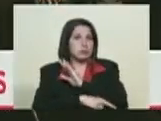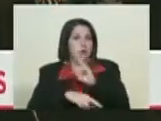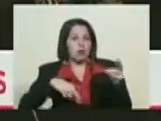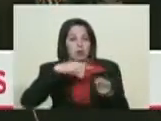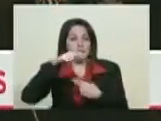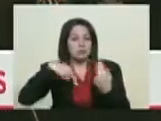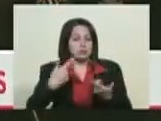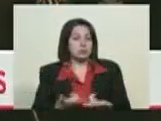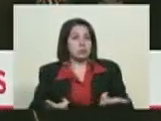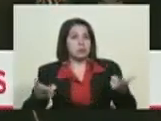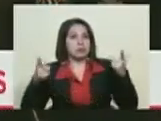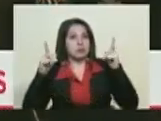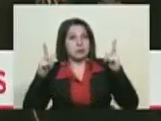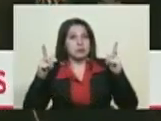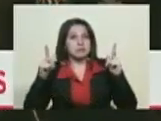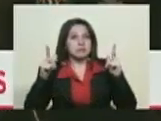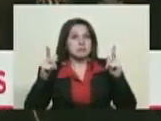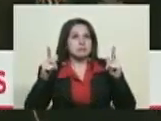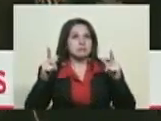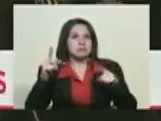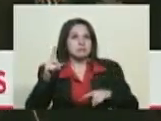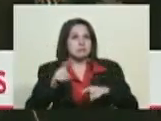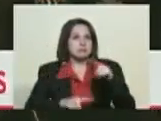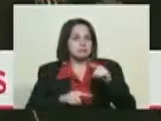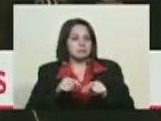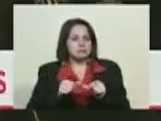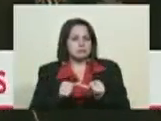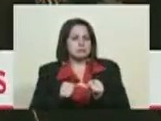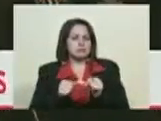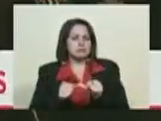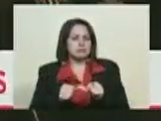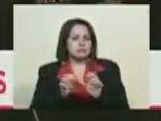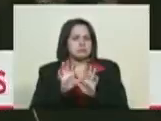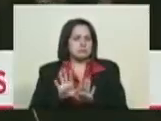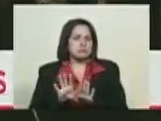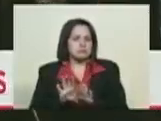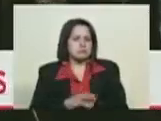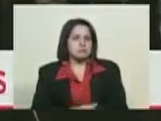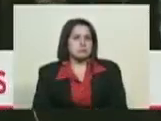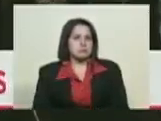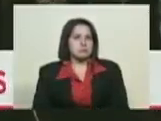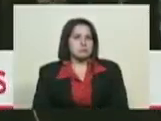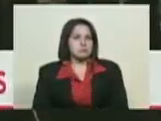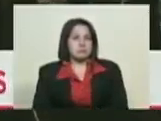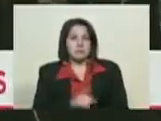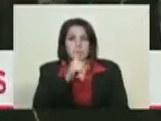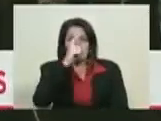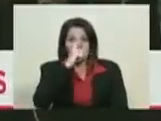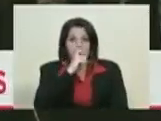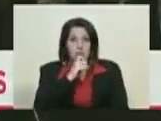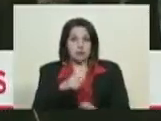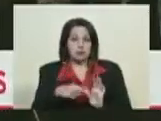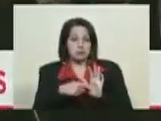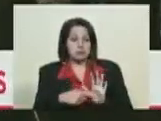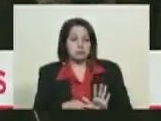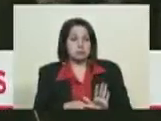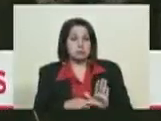de libertades. Así ha sido... Y este año hemos demostrado que es la clave.